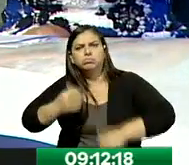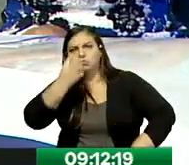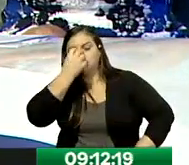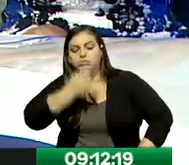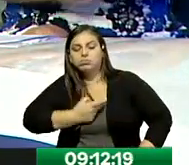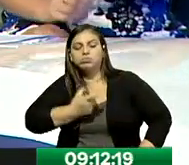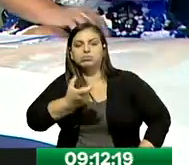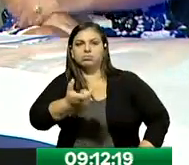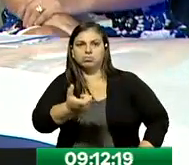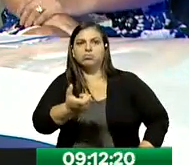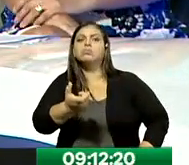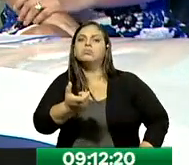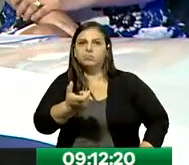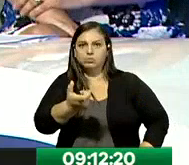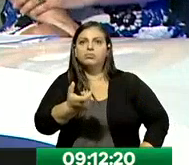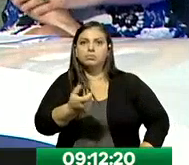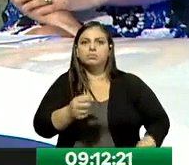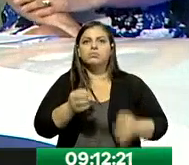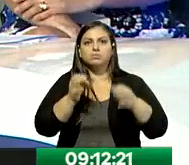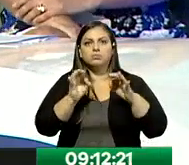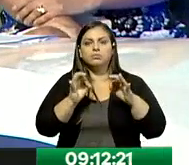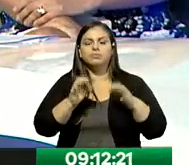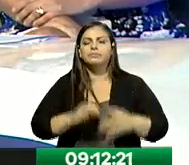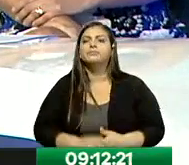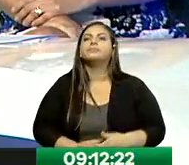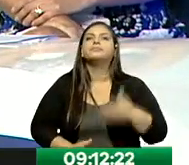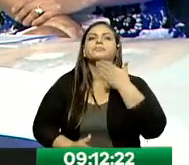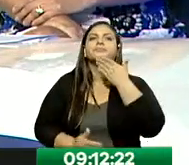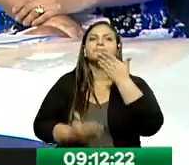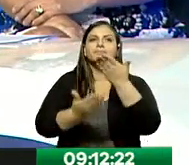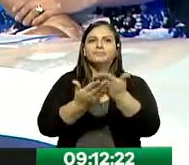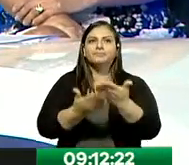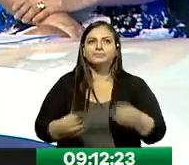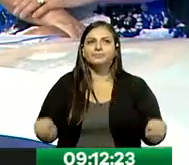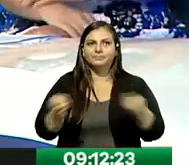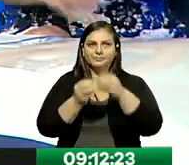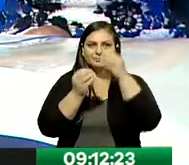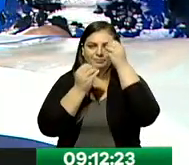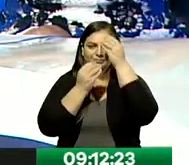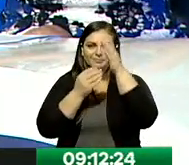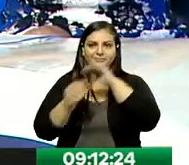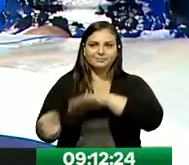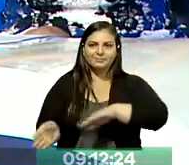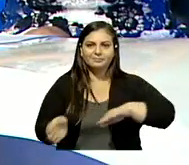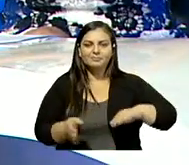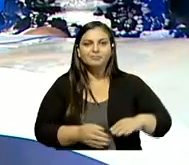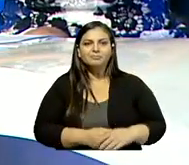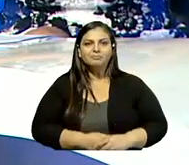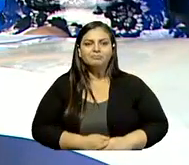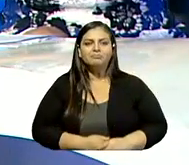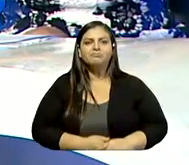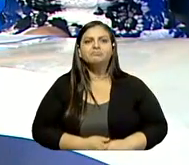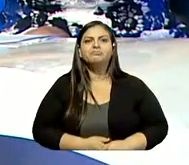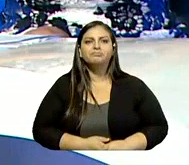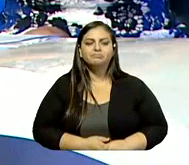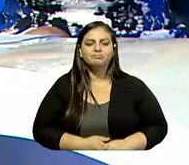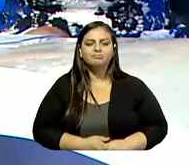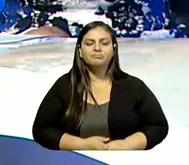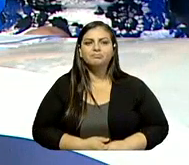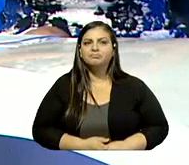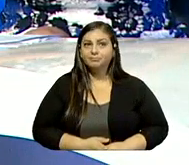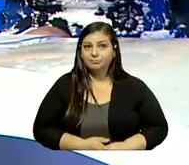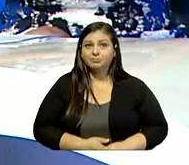los confunda. Gracias, José. Vamos ahora con más noticias. Ante el inicio de sucesos de violencia, los